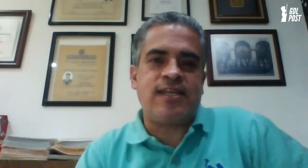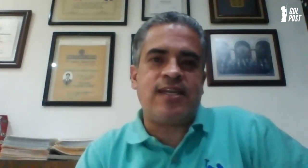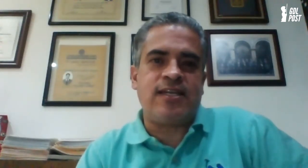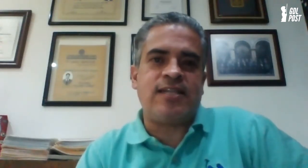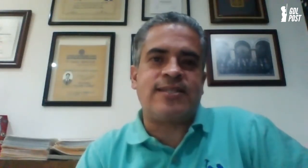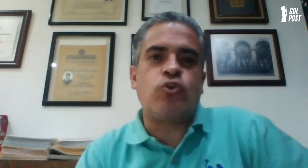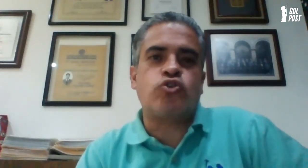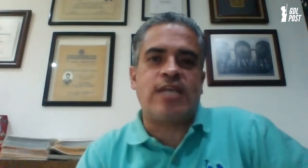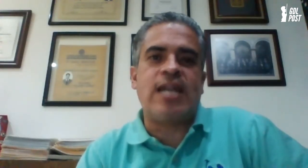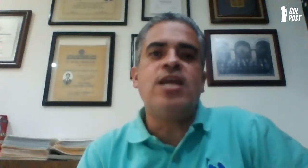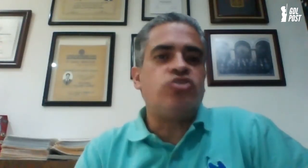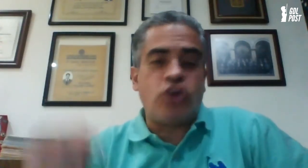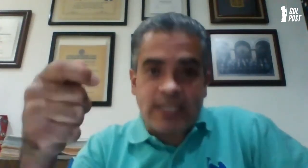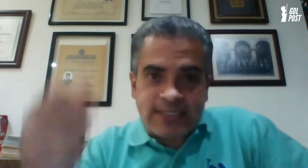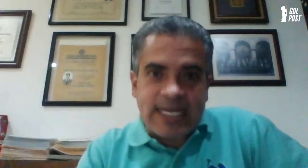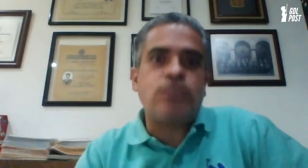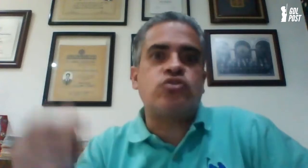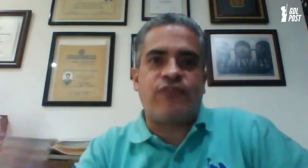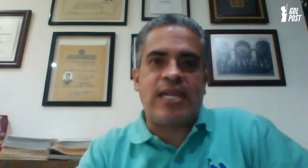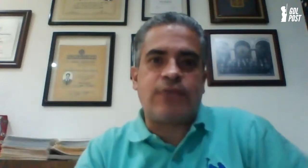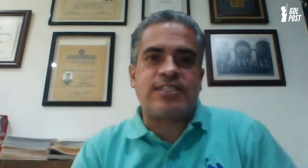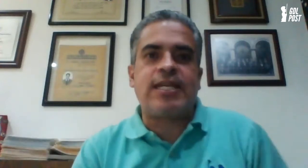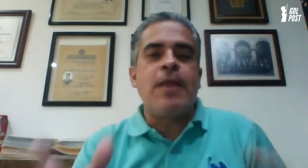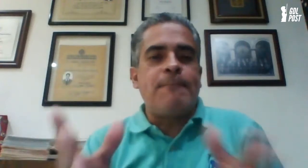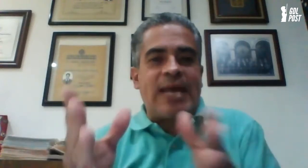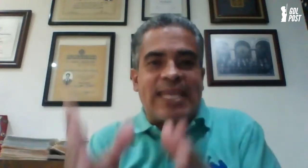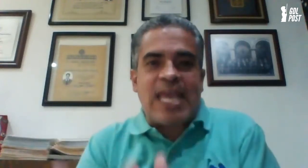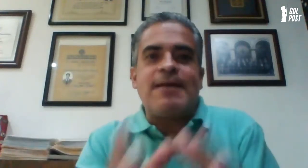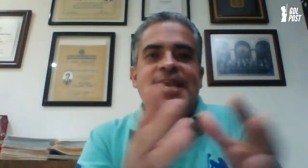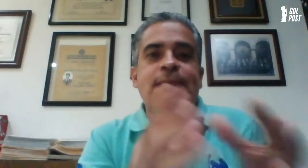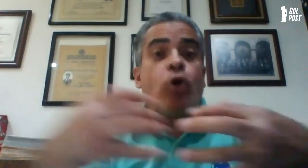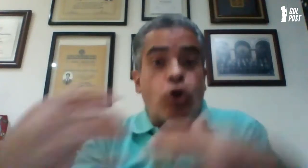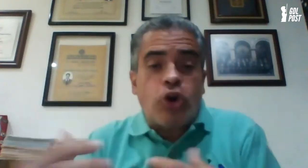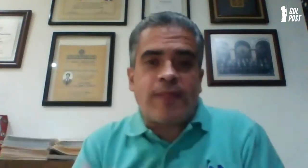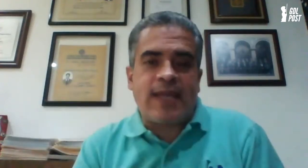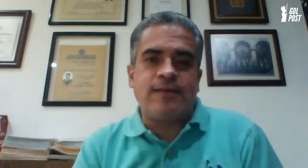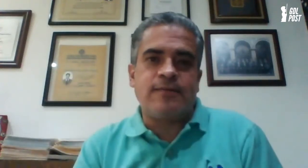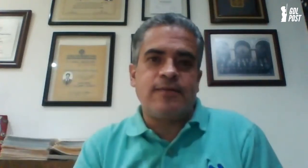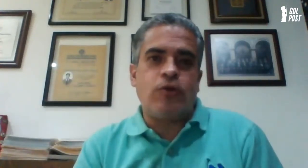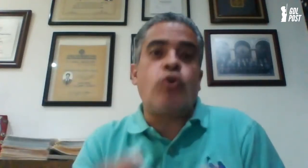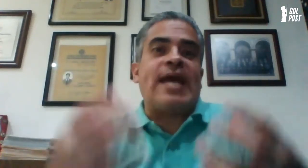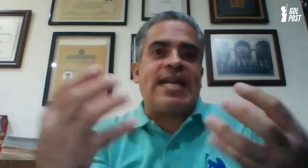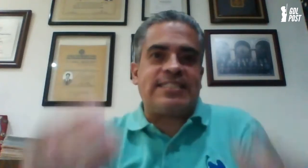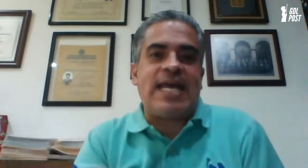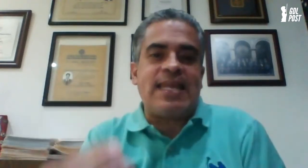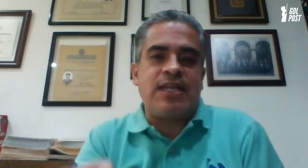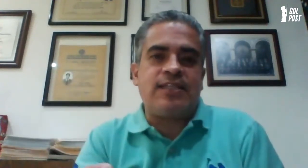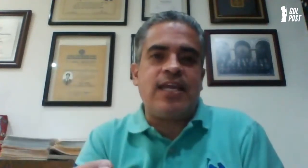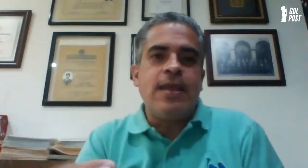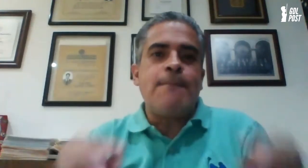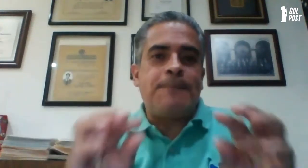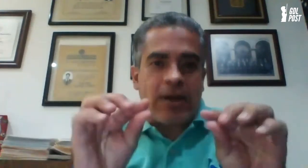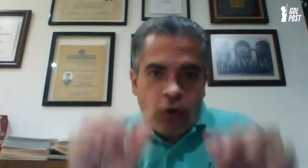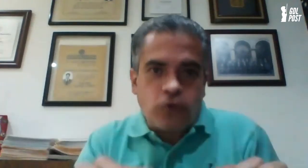médicas que tiene el Seguro Social, donde están sus afiliados, es decir, para que ahí vayan por orden,